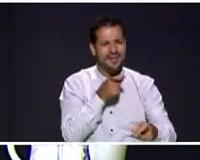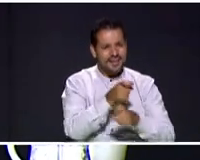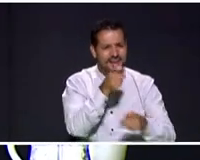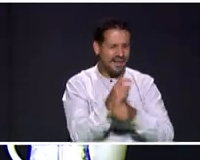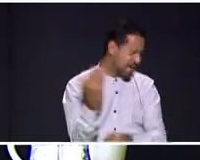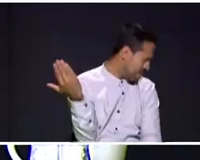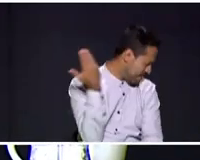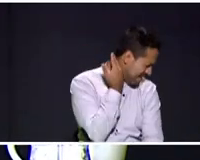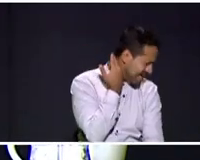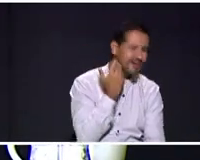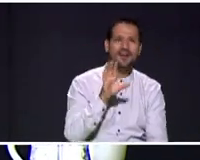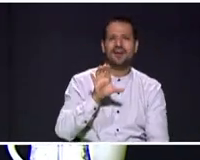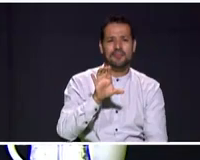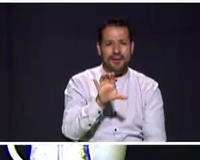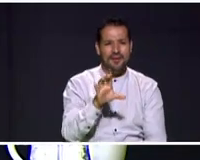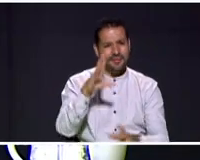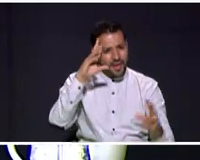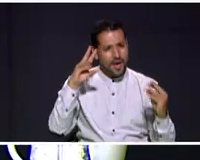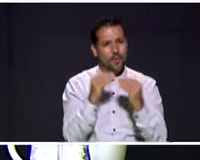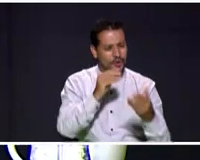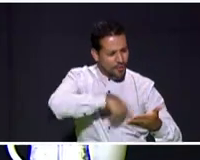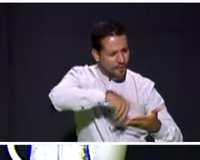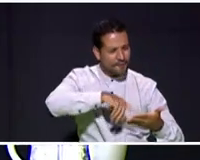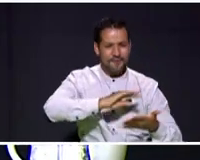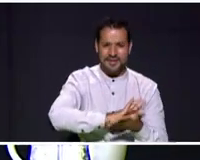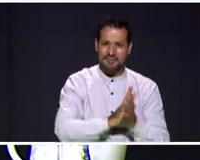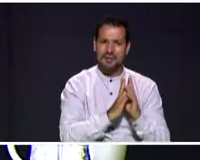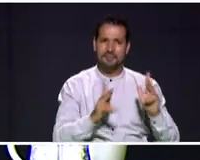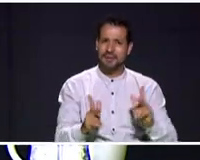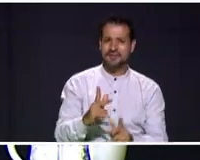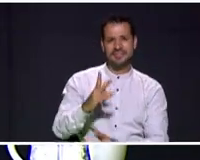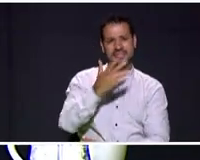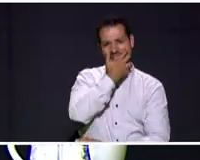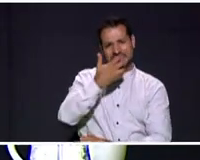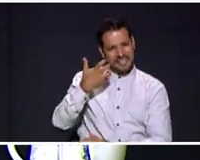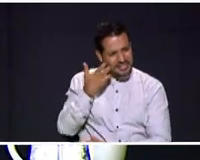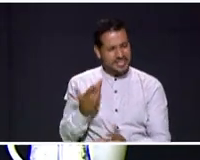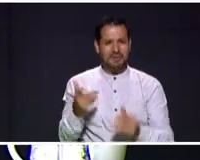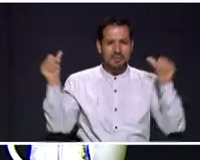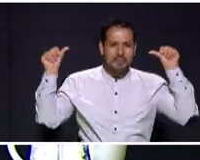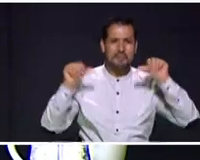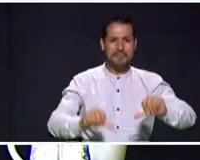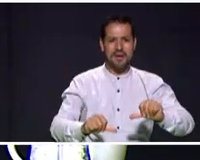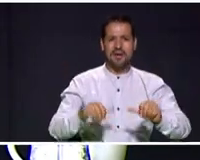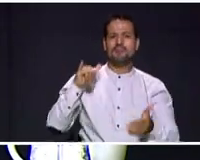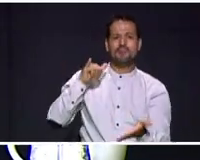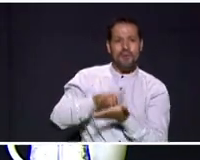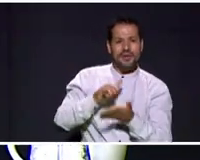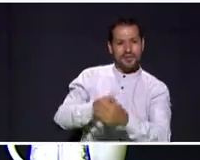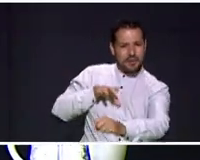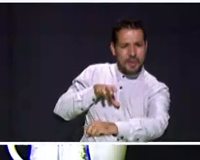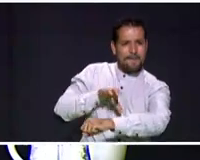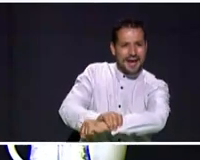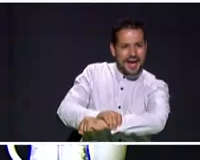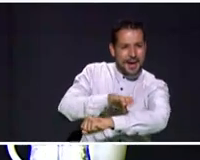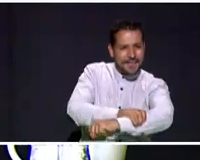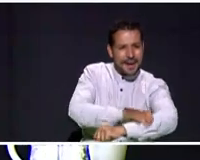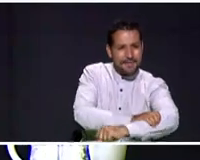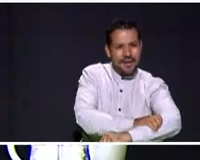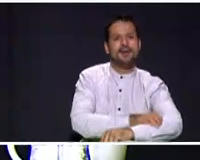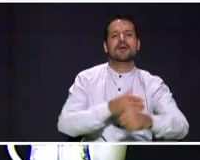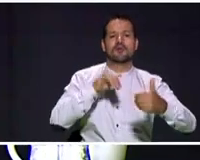fue generoso con los acuerdos de paz y estos señores de la disidencia le están haciendo trampa y hay que perseguirlos pero una muy buena forma de cambiar lo que está sucediendo